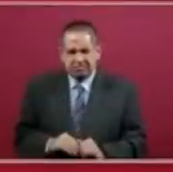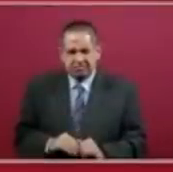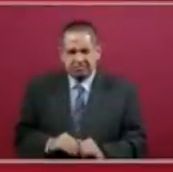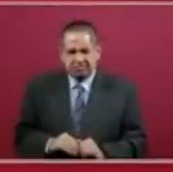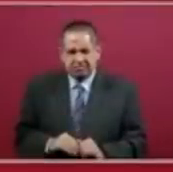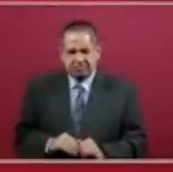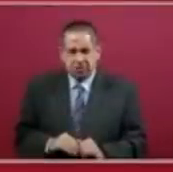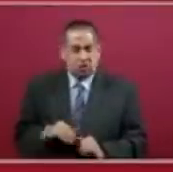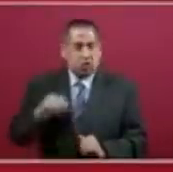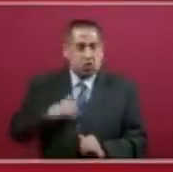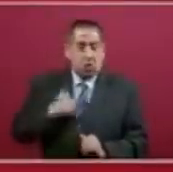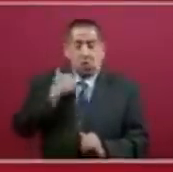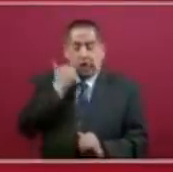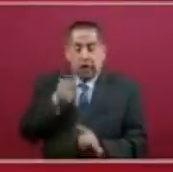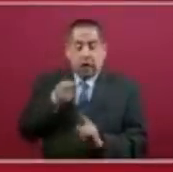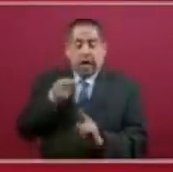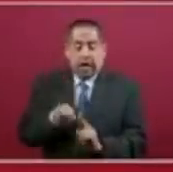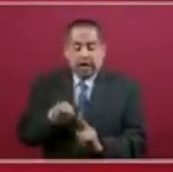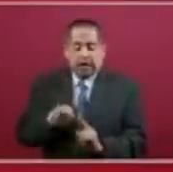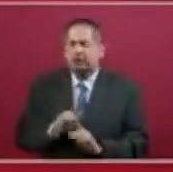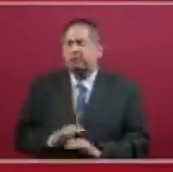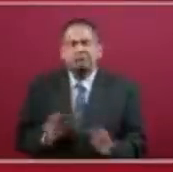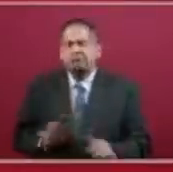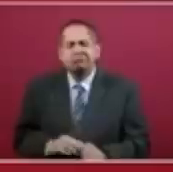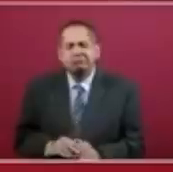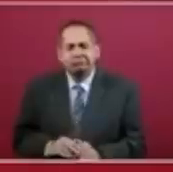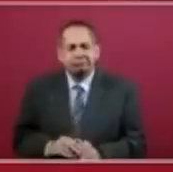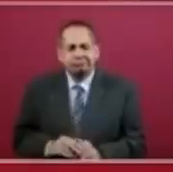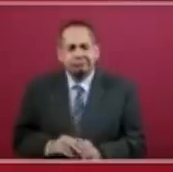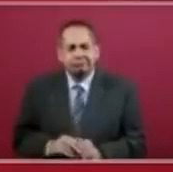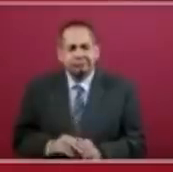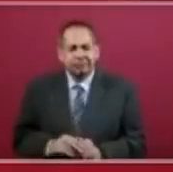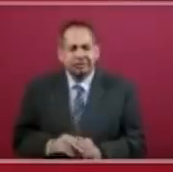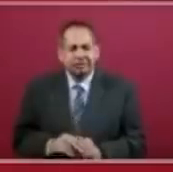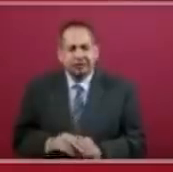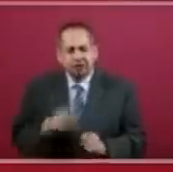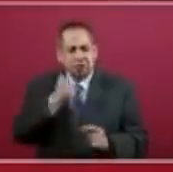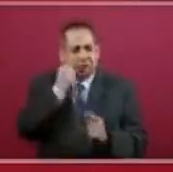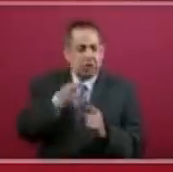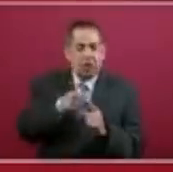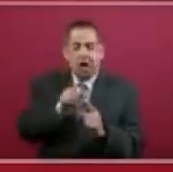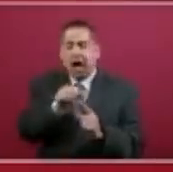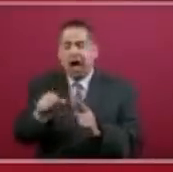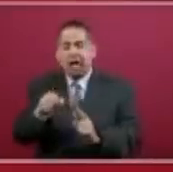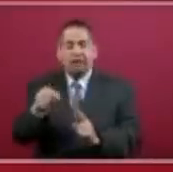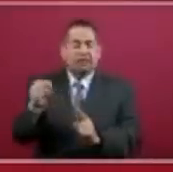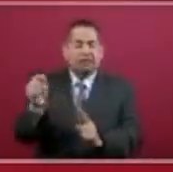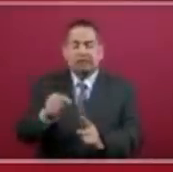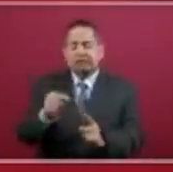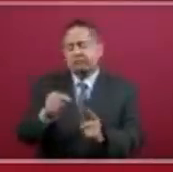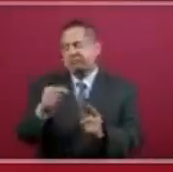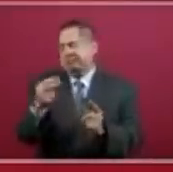al que quiero, a la que quiero, esa